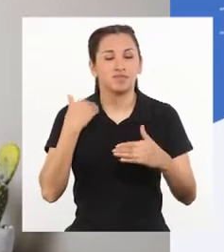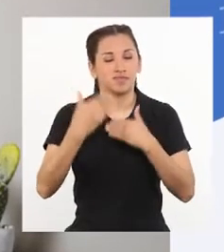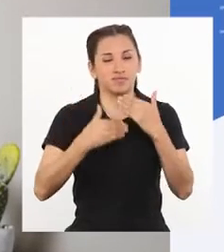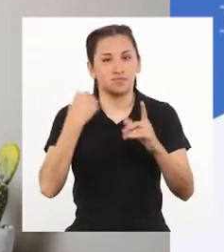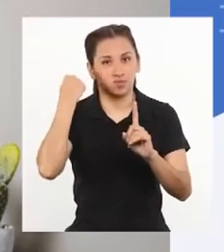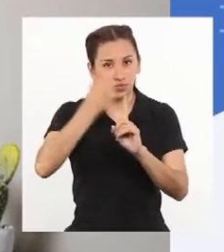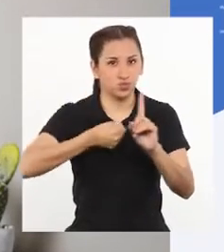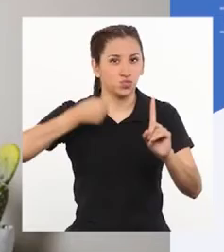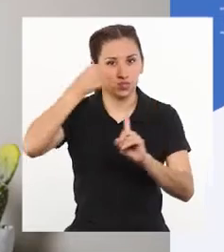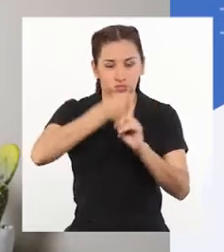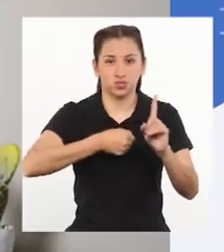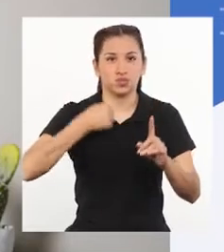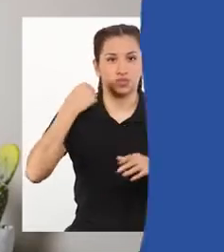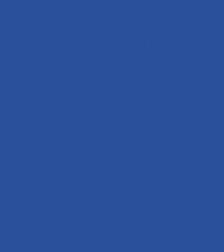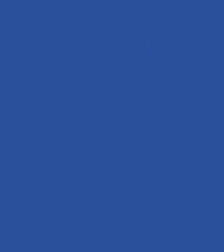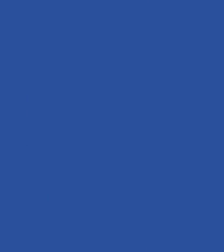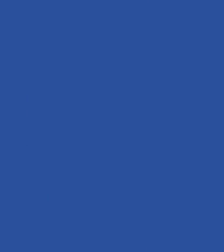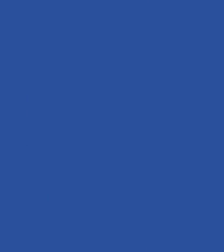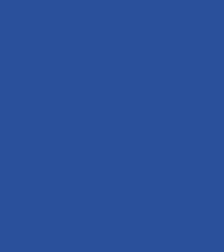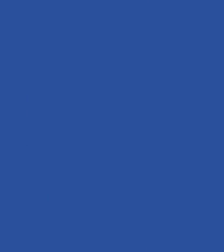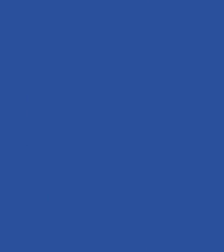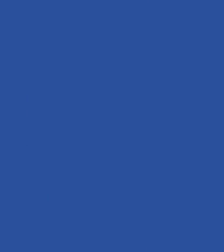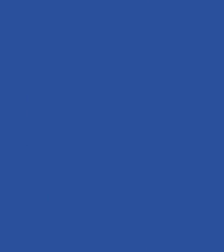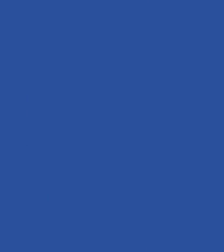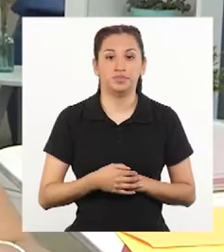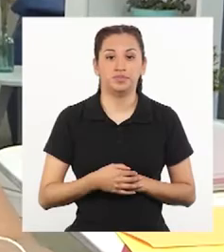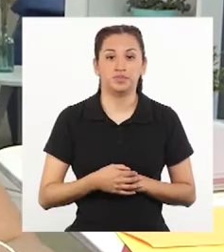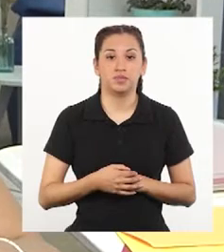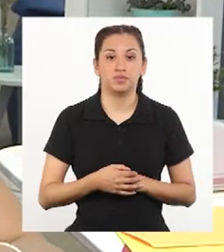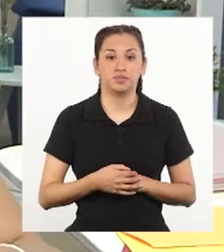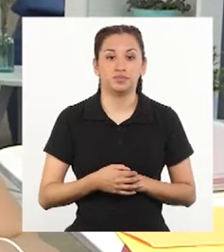con aspiración, con disciplina, con constancia.